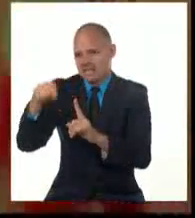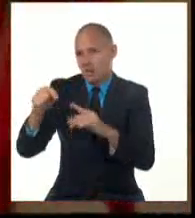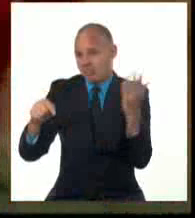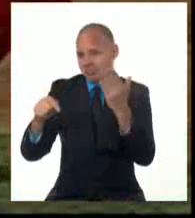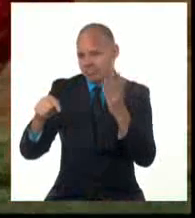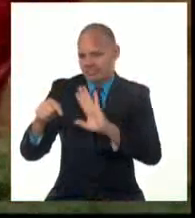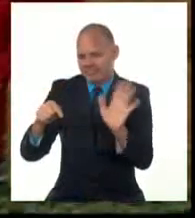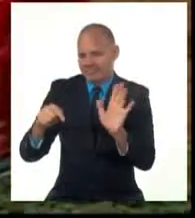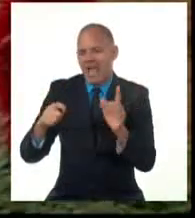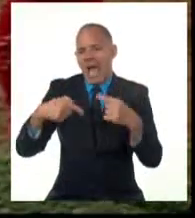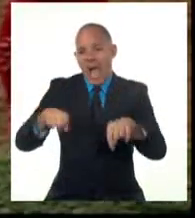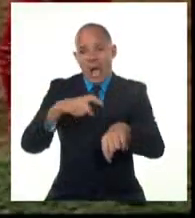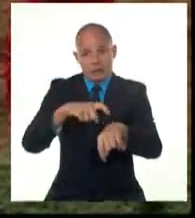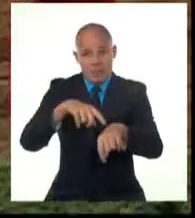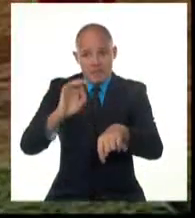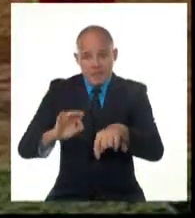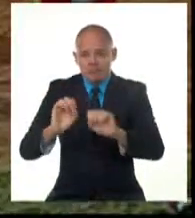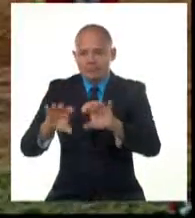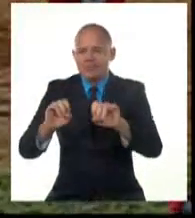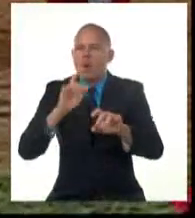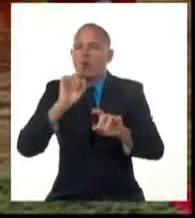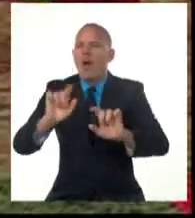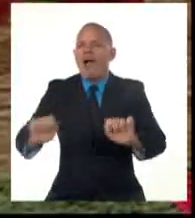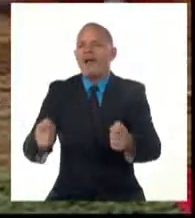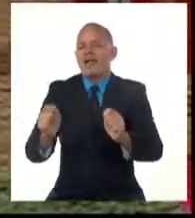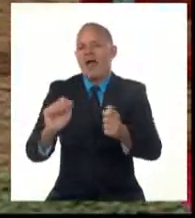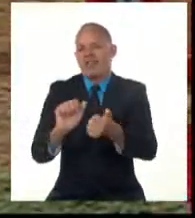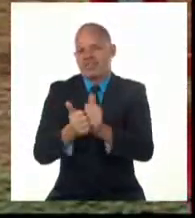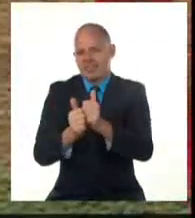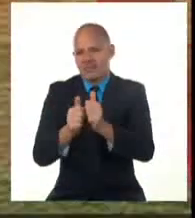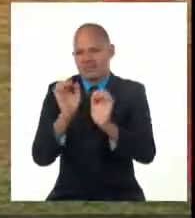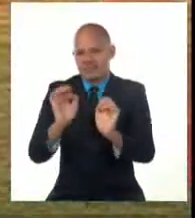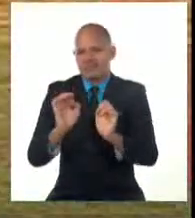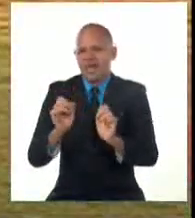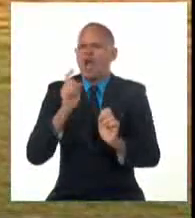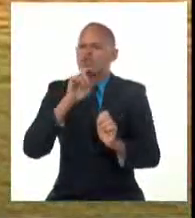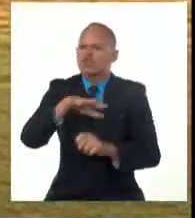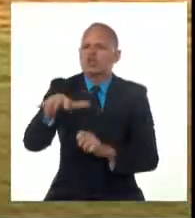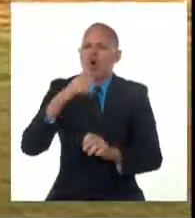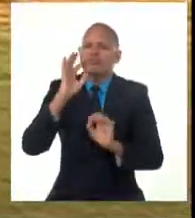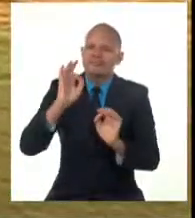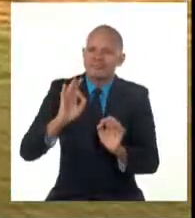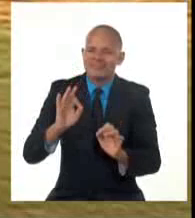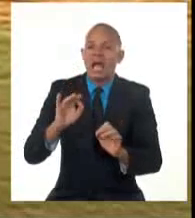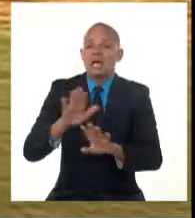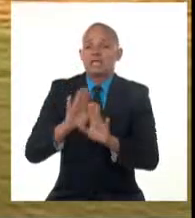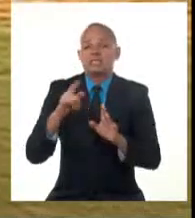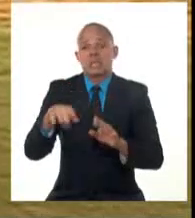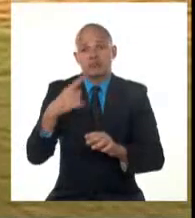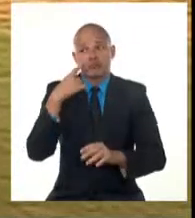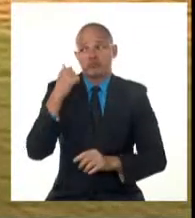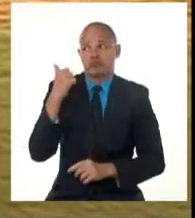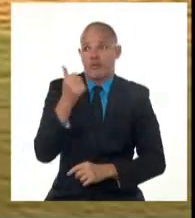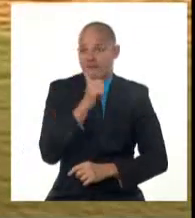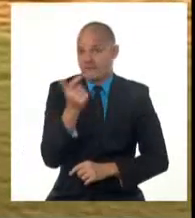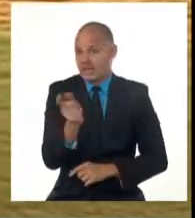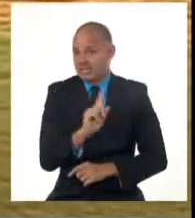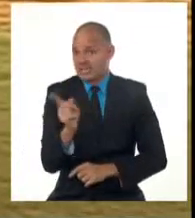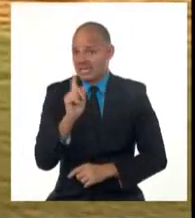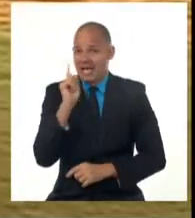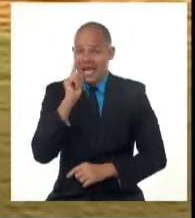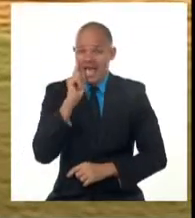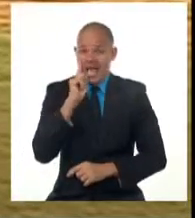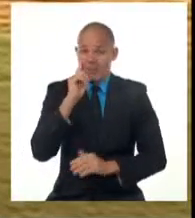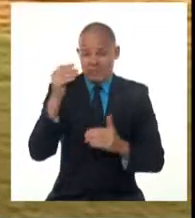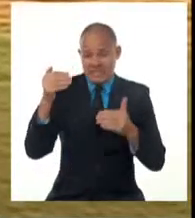choque se transmite en estos momentos en vivo a través de Telerebelde desde el Estadio Victoria de Girón. Y les cuento que ha sido un choque muy cerrado. De